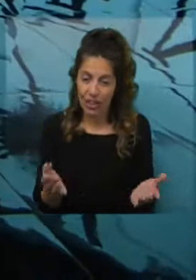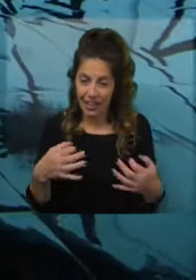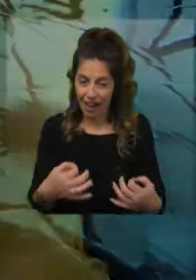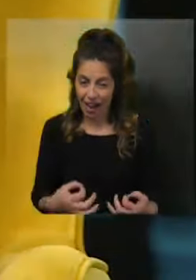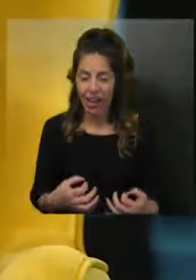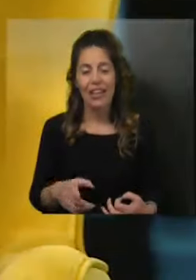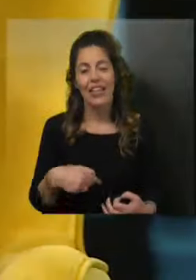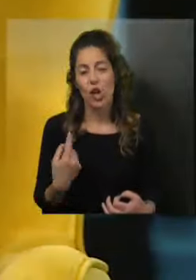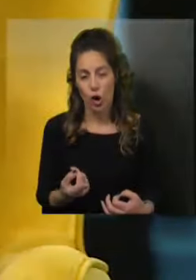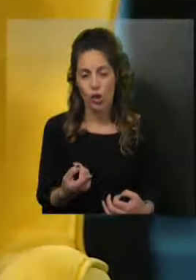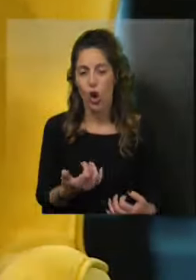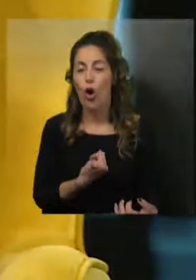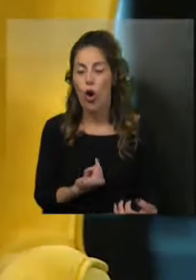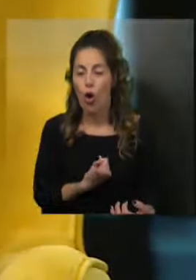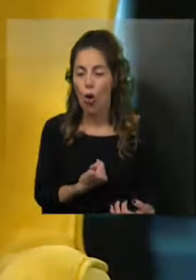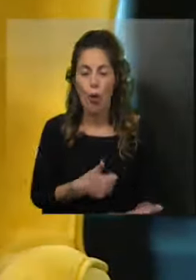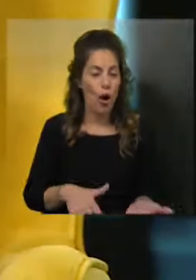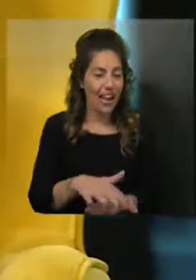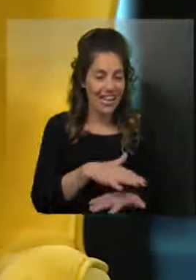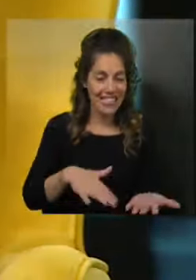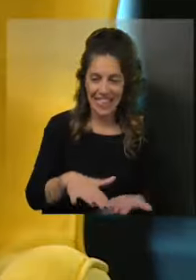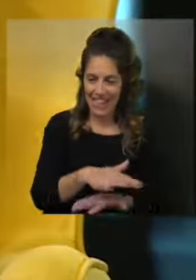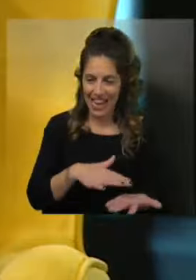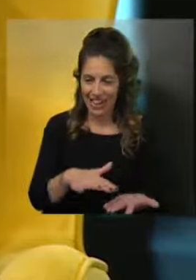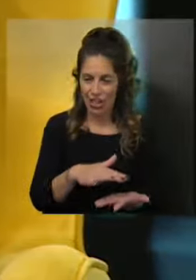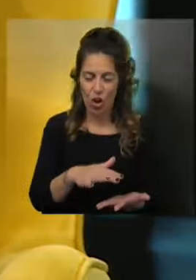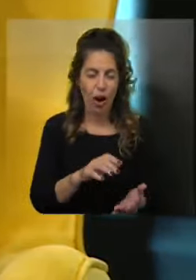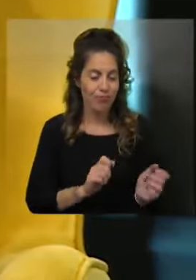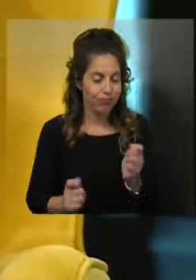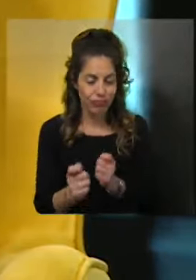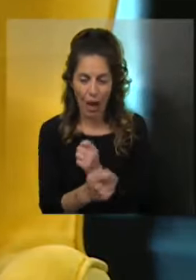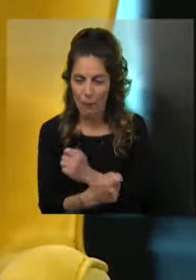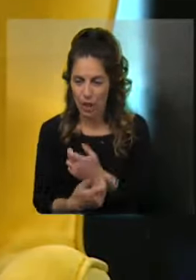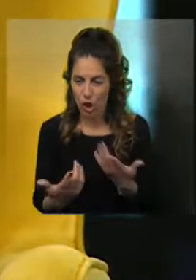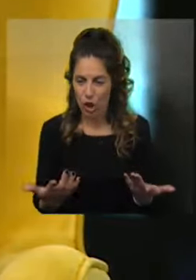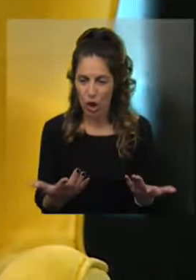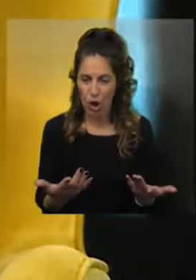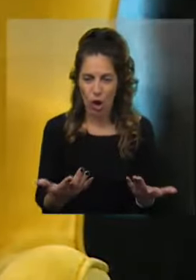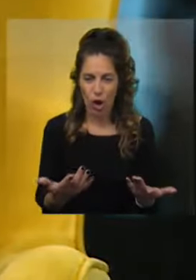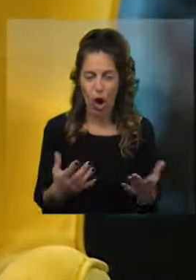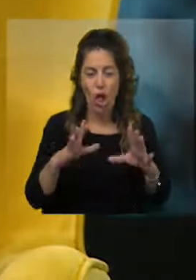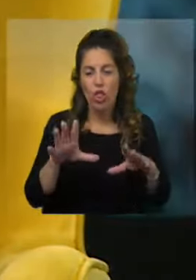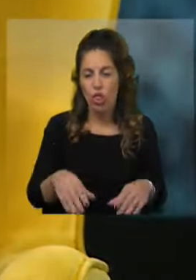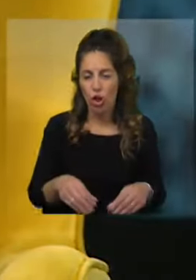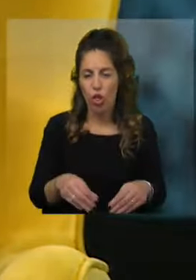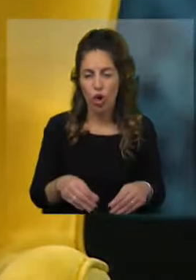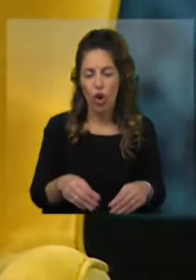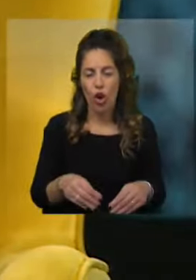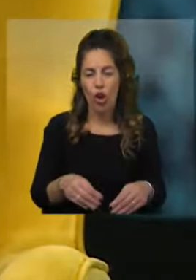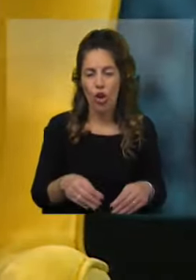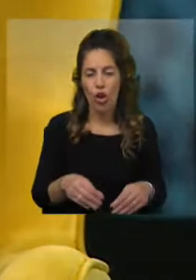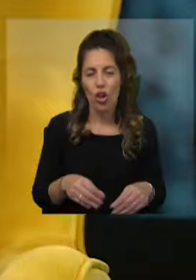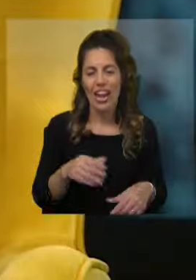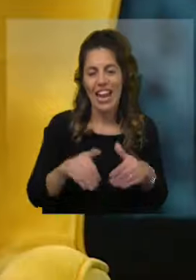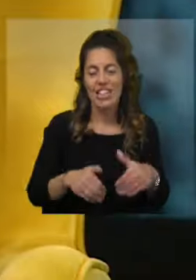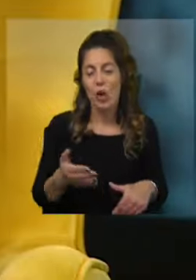y lo otro es bueno Cómo el escenario se se reconfiguró también del otro lado para decir todo aquel espectro que quizás en la